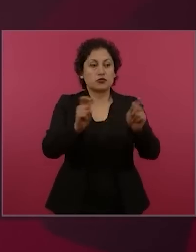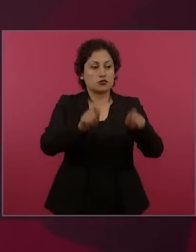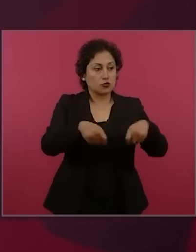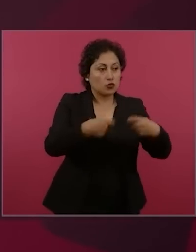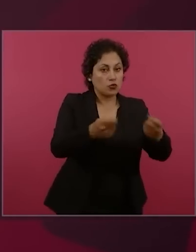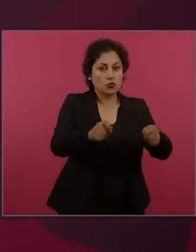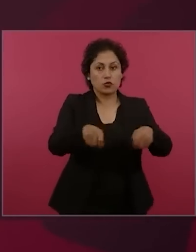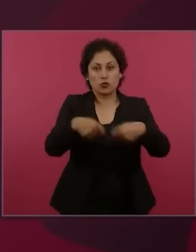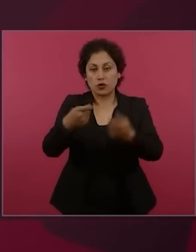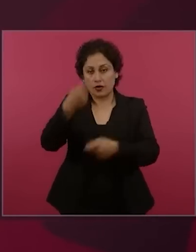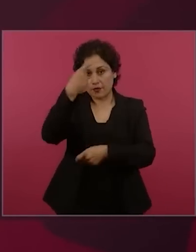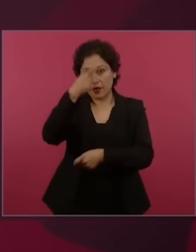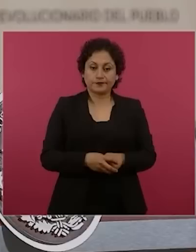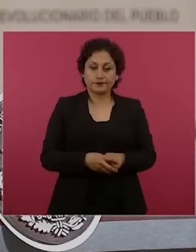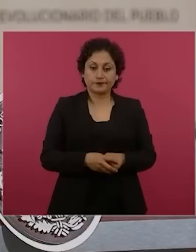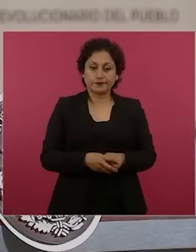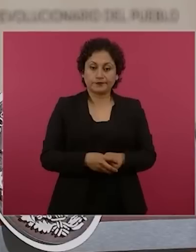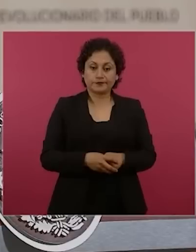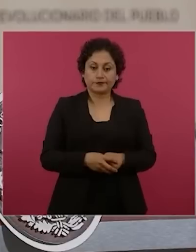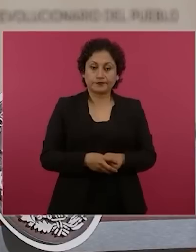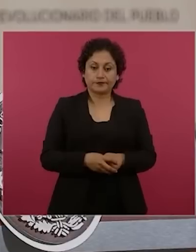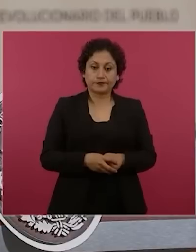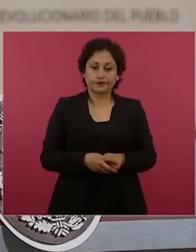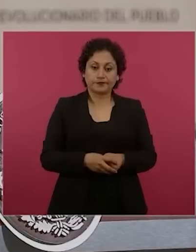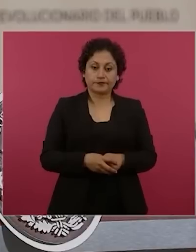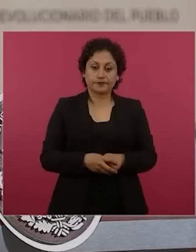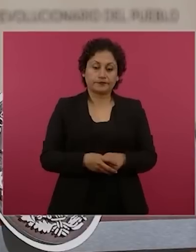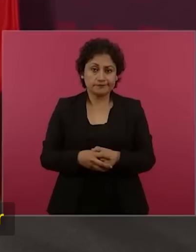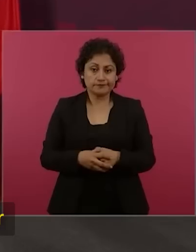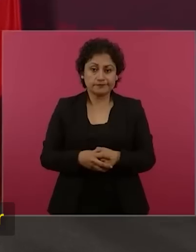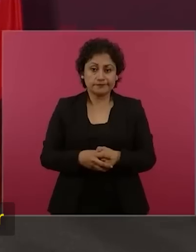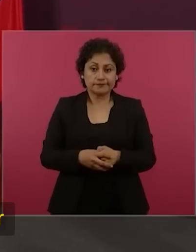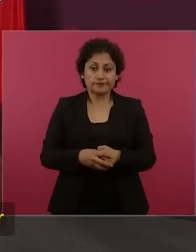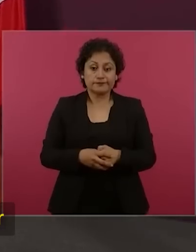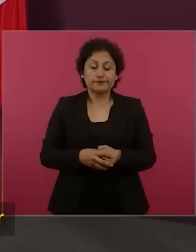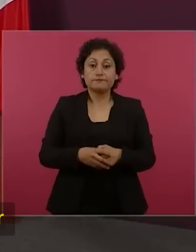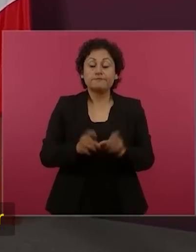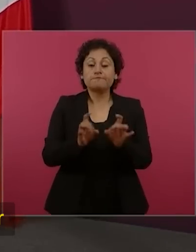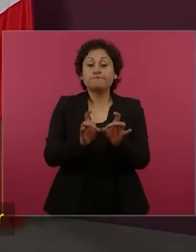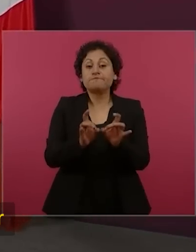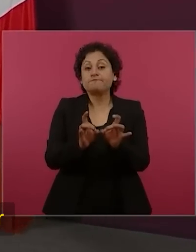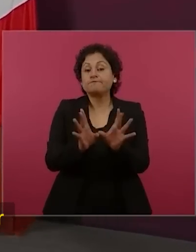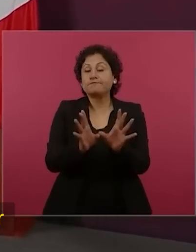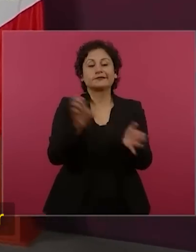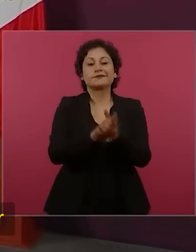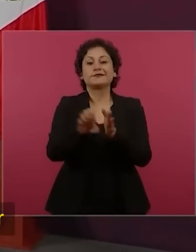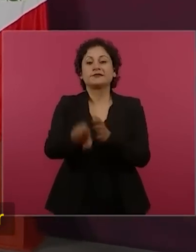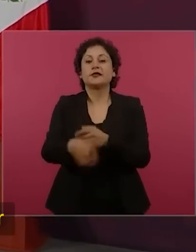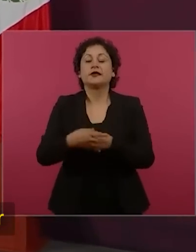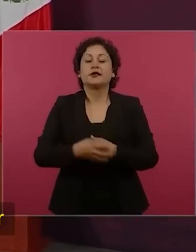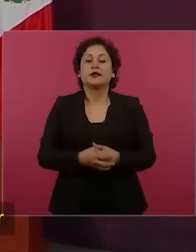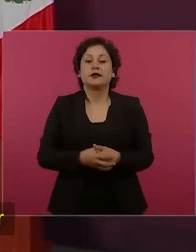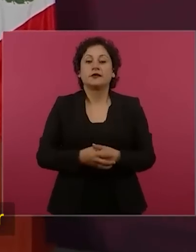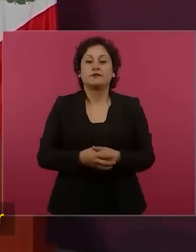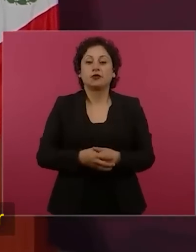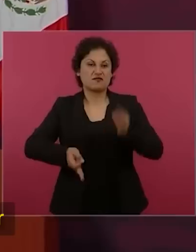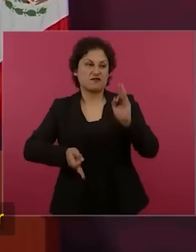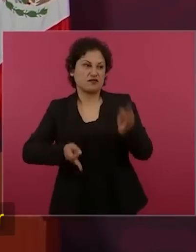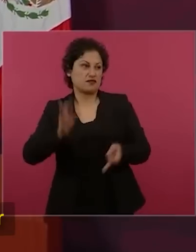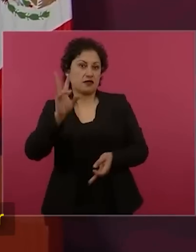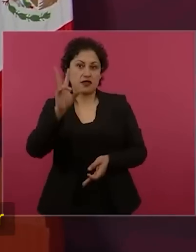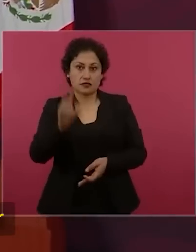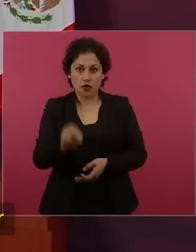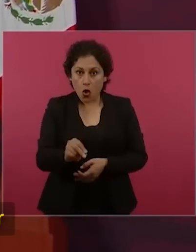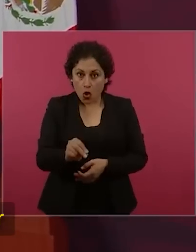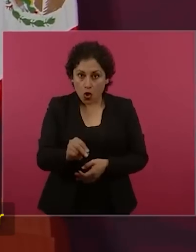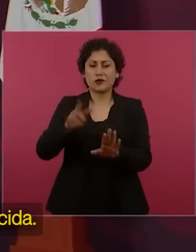los alumnos, a los maestros. Eso es lo que establece la Constitución. Si van a oponerse,